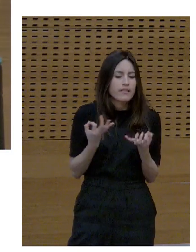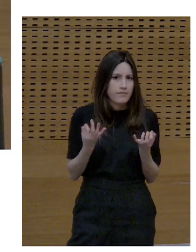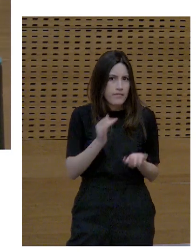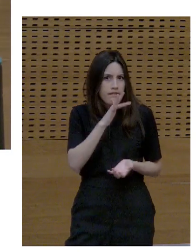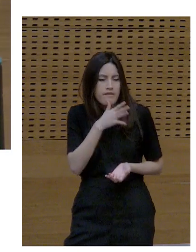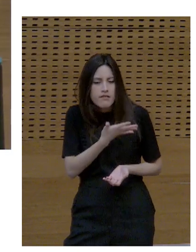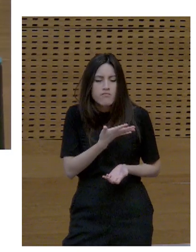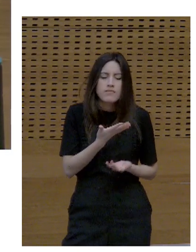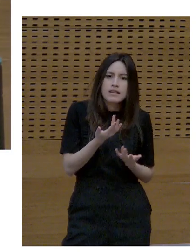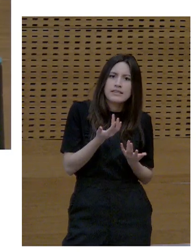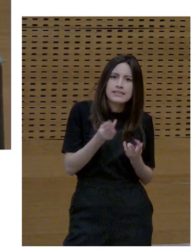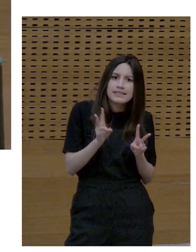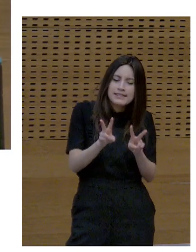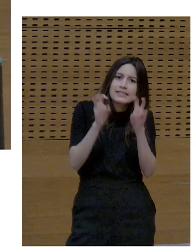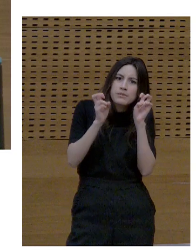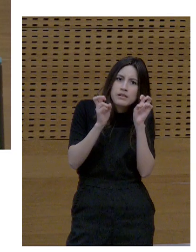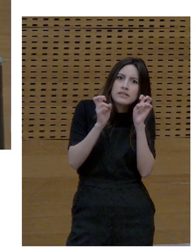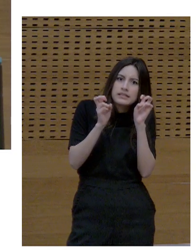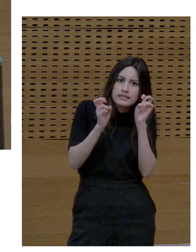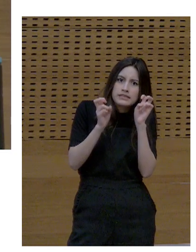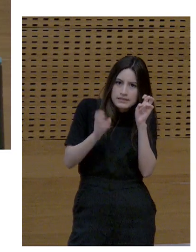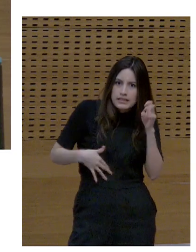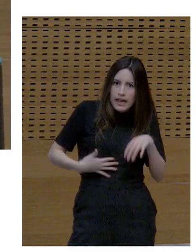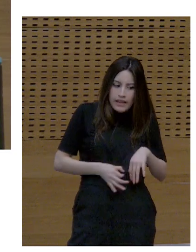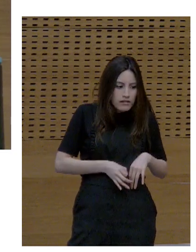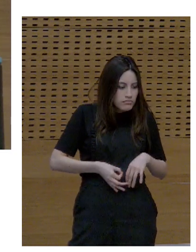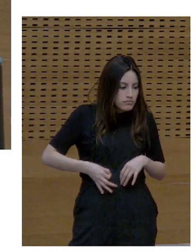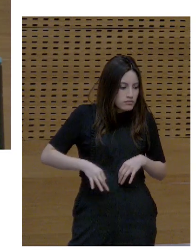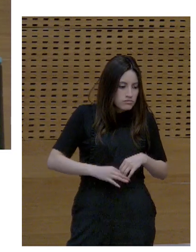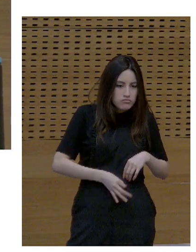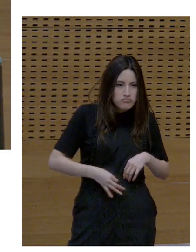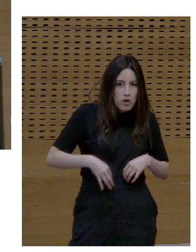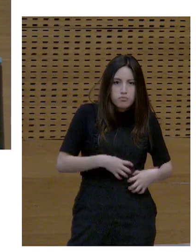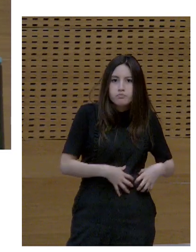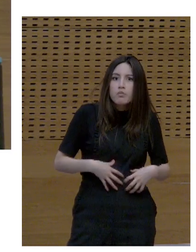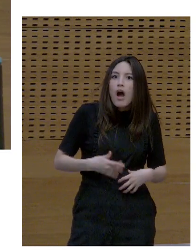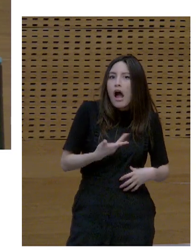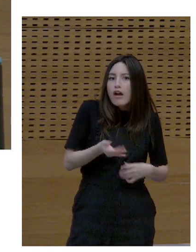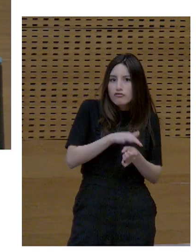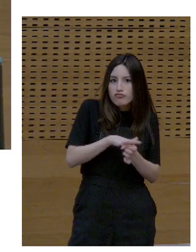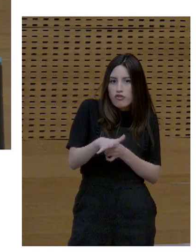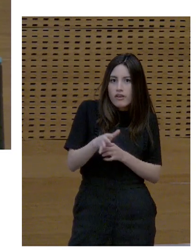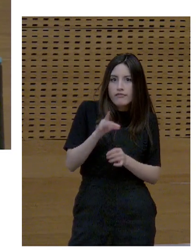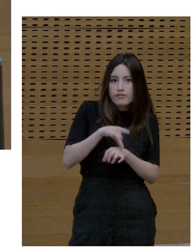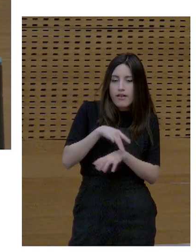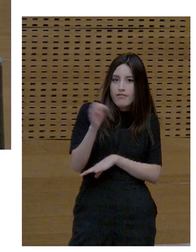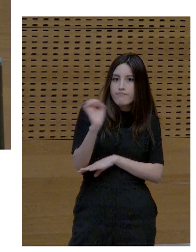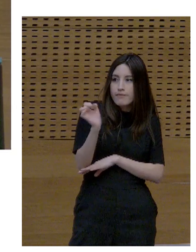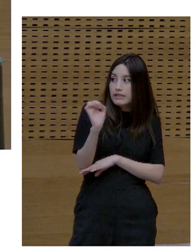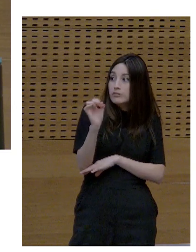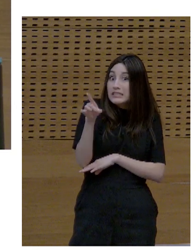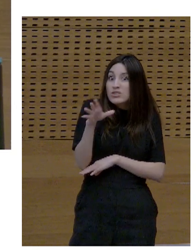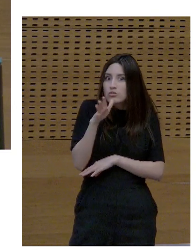investigando más el tema de la influencia de la microbiota en la enfermedad de Parkinson. Y me ha hecho gracia, entre comillas, cuando has comentado